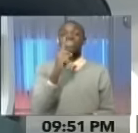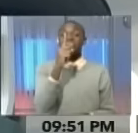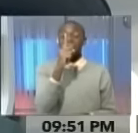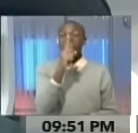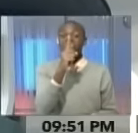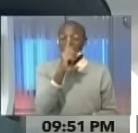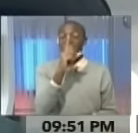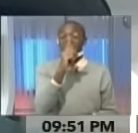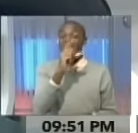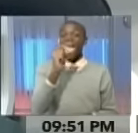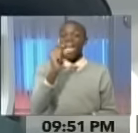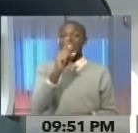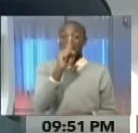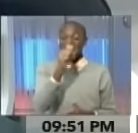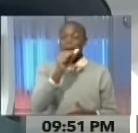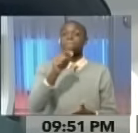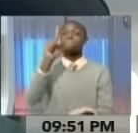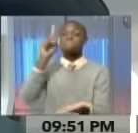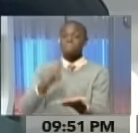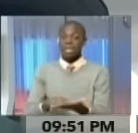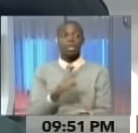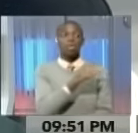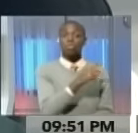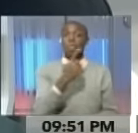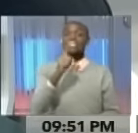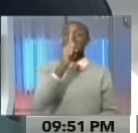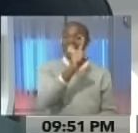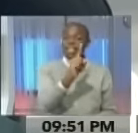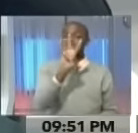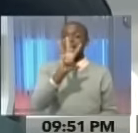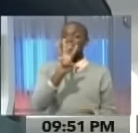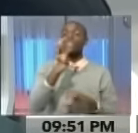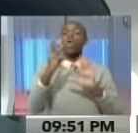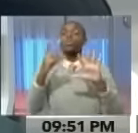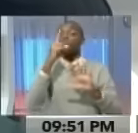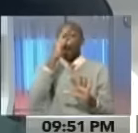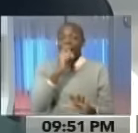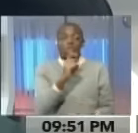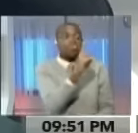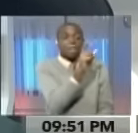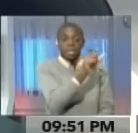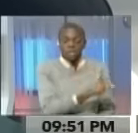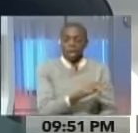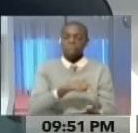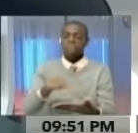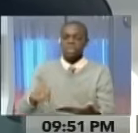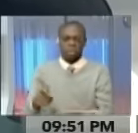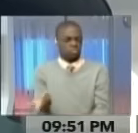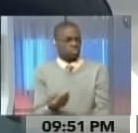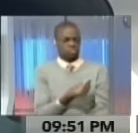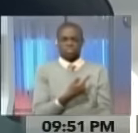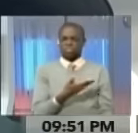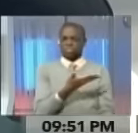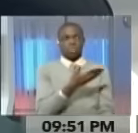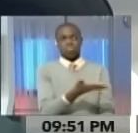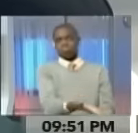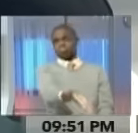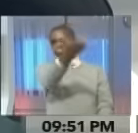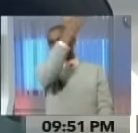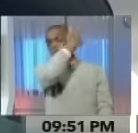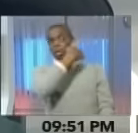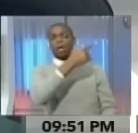aparece una persona de 138 años de edad firmando luego hay algo que es incluso más grave que lo de los fallecidos si cabe